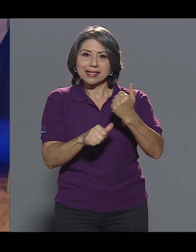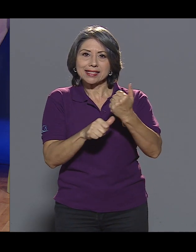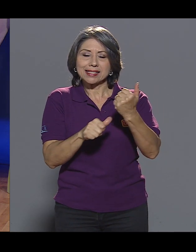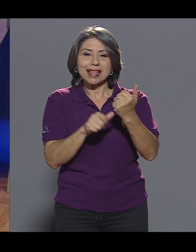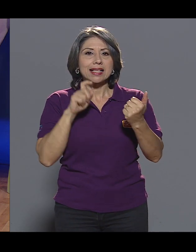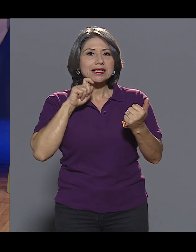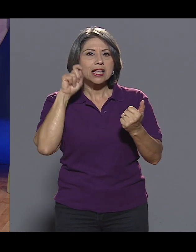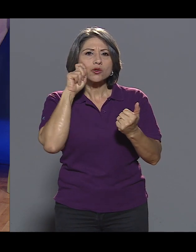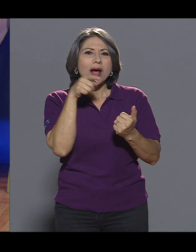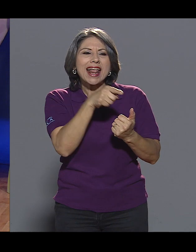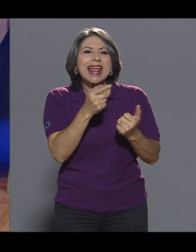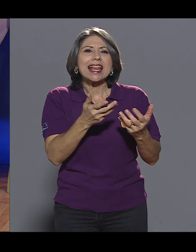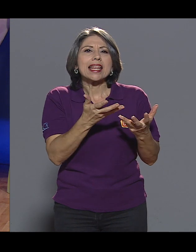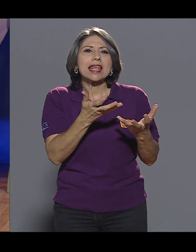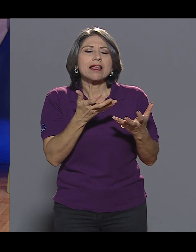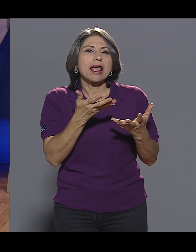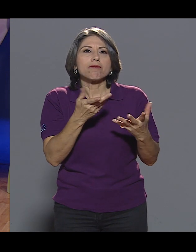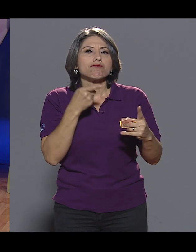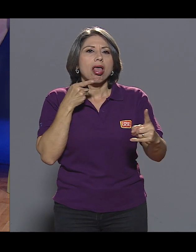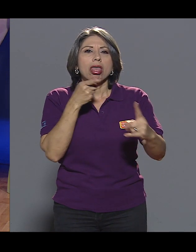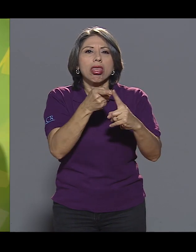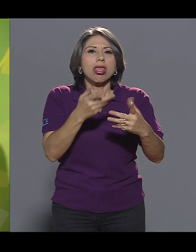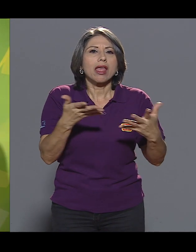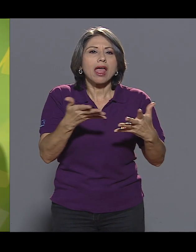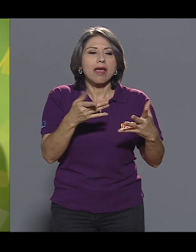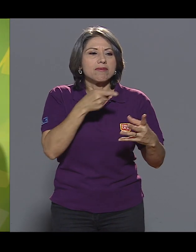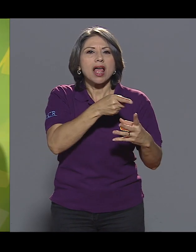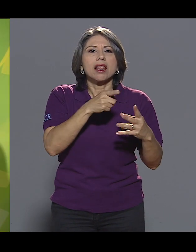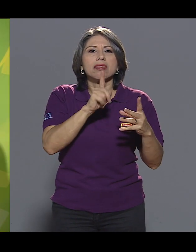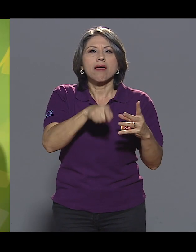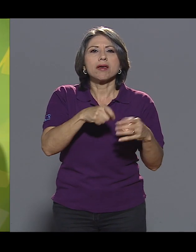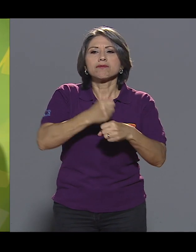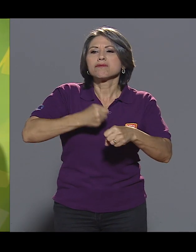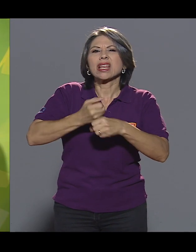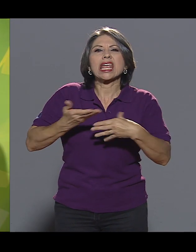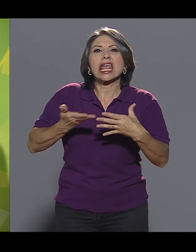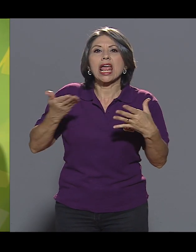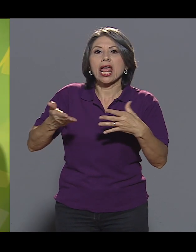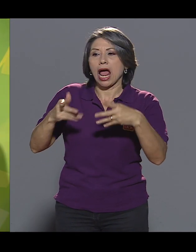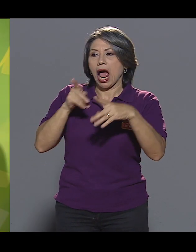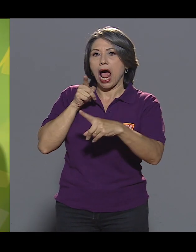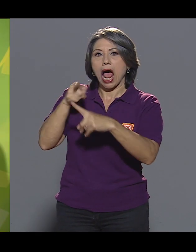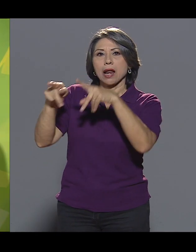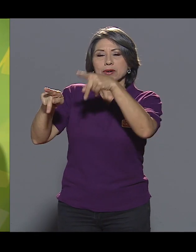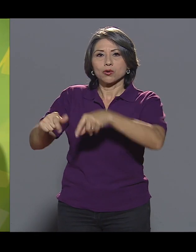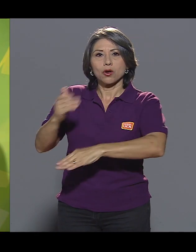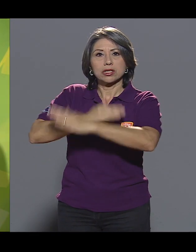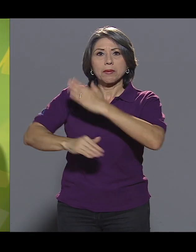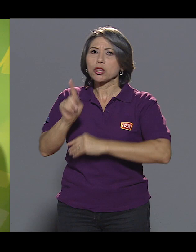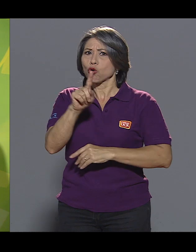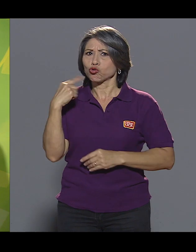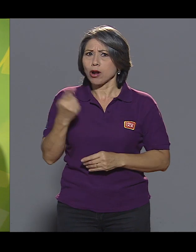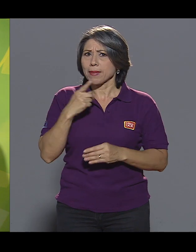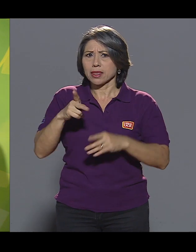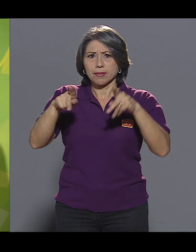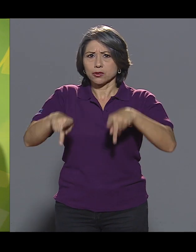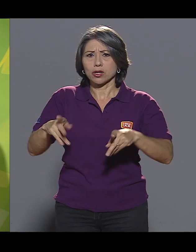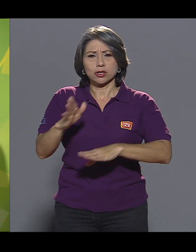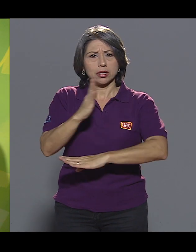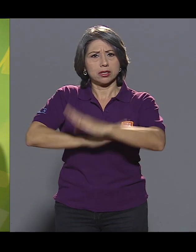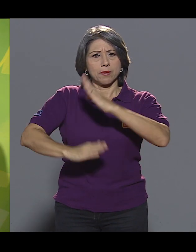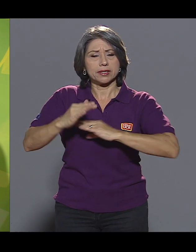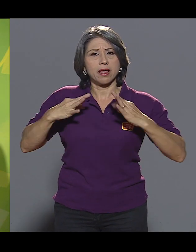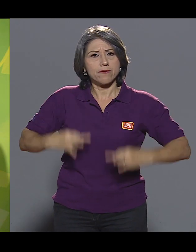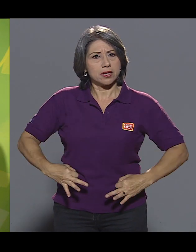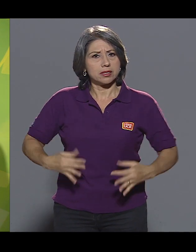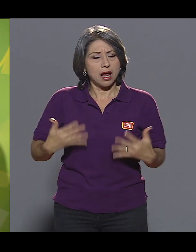asistente sexual tenga para la comunidad con algún tipo de discapacidad. No tal vez verla solamente para población con discapacidad física, sino que